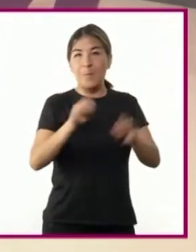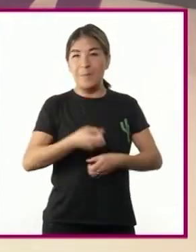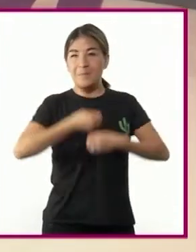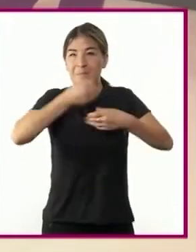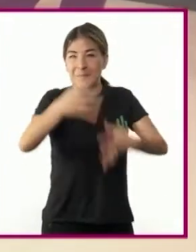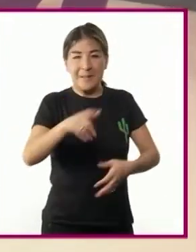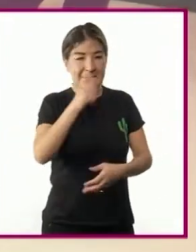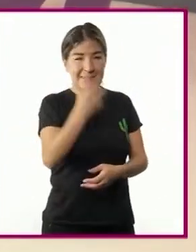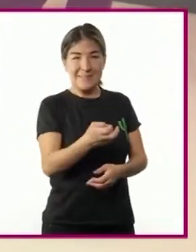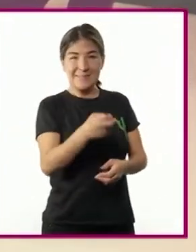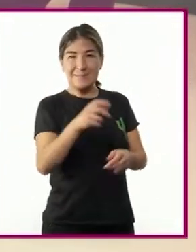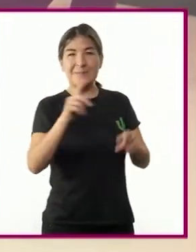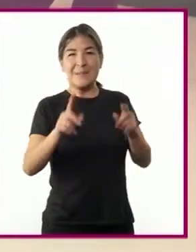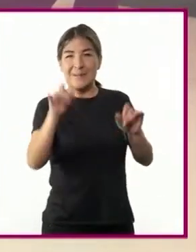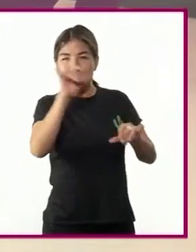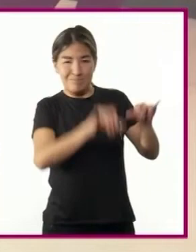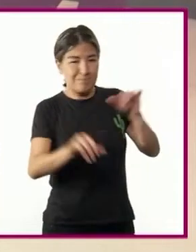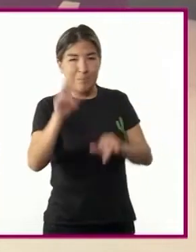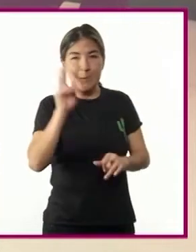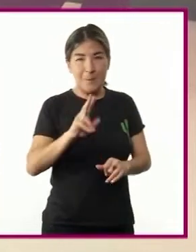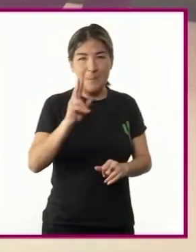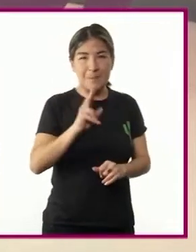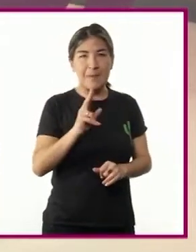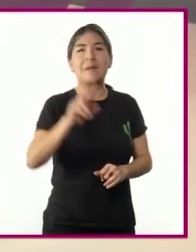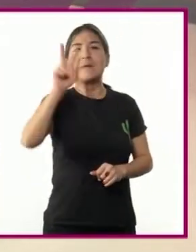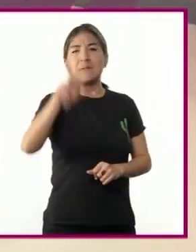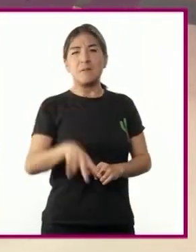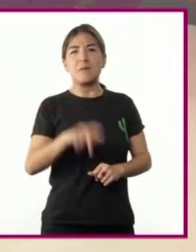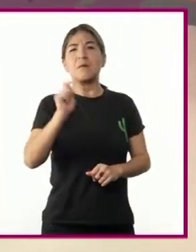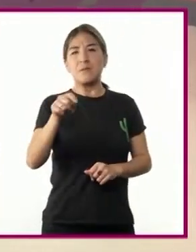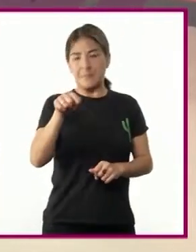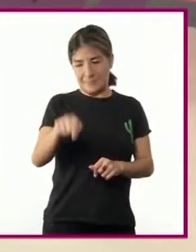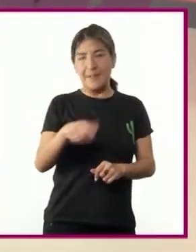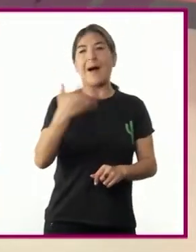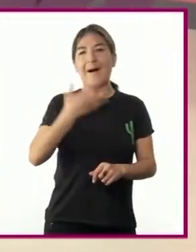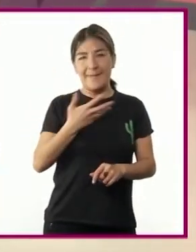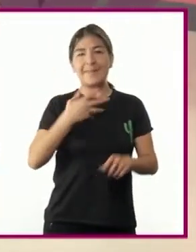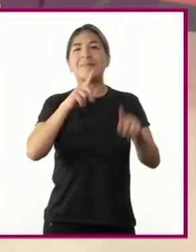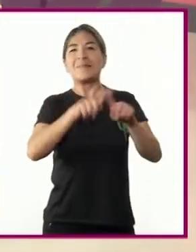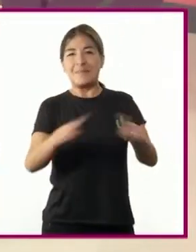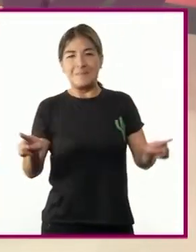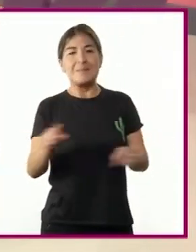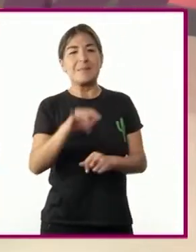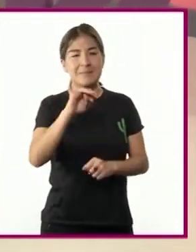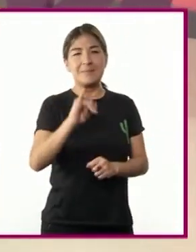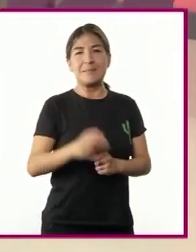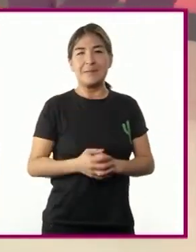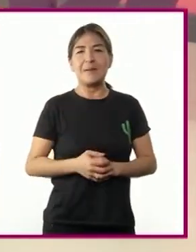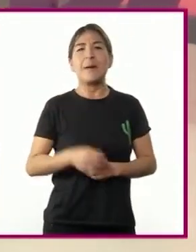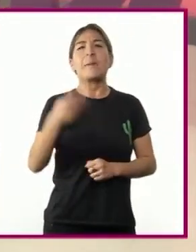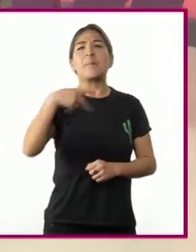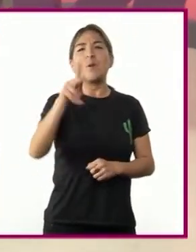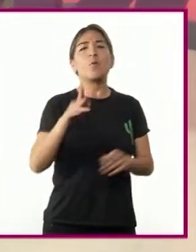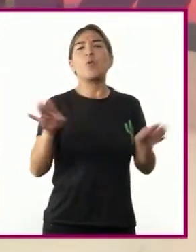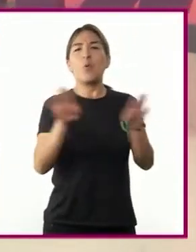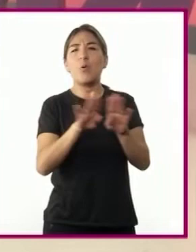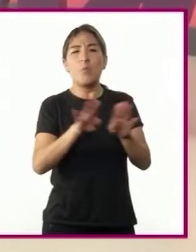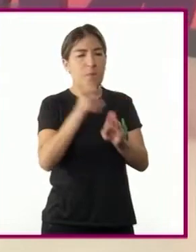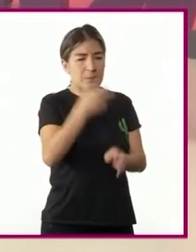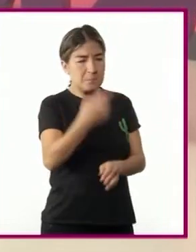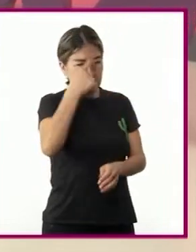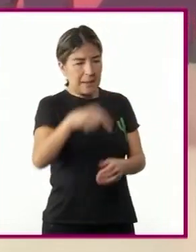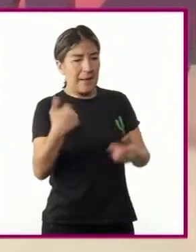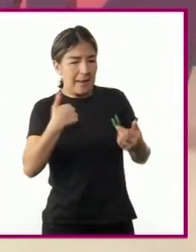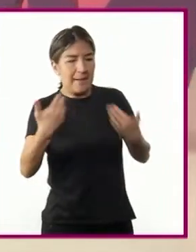el mismo hecho, en realidad hay ligeras diferencias. Sí, pero ¿cómo me ayuda eso